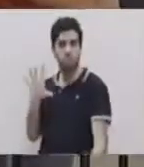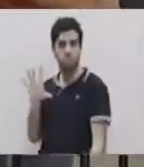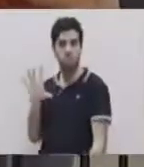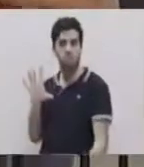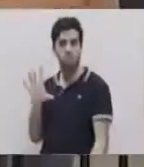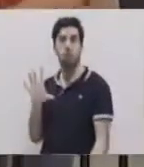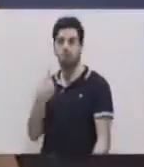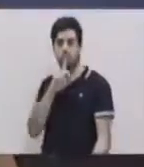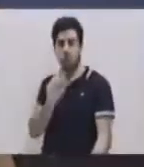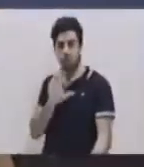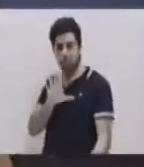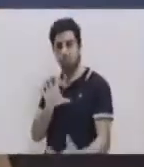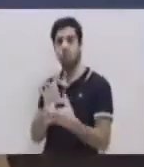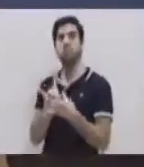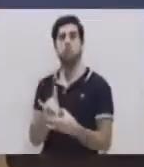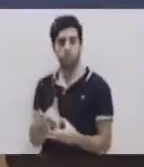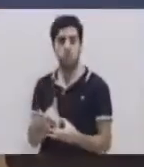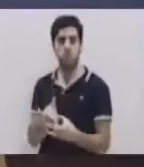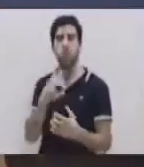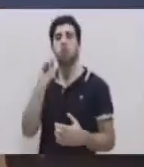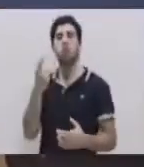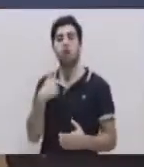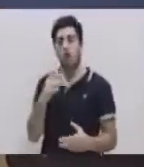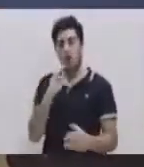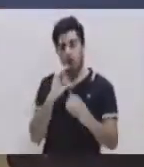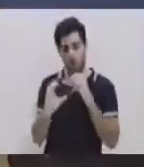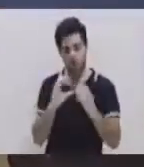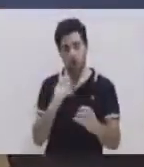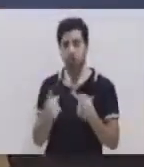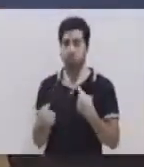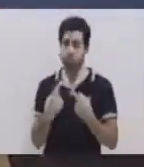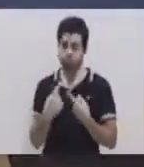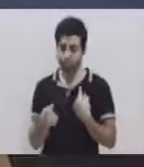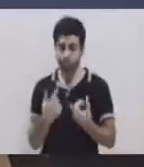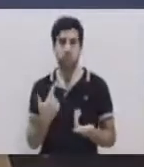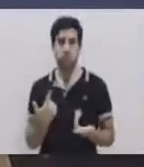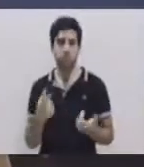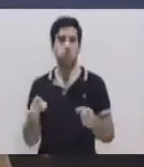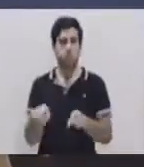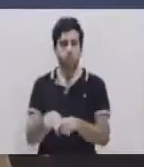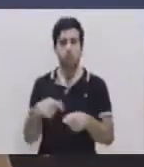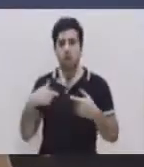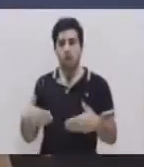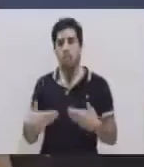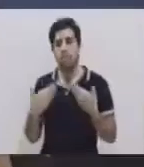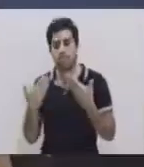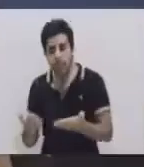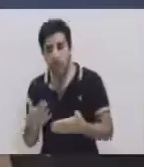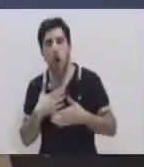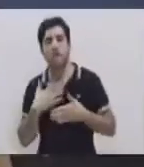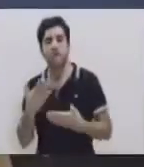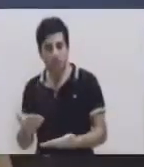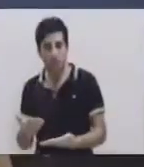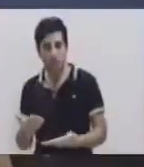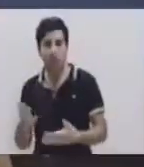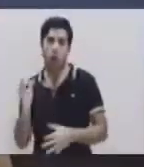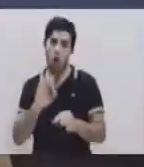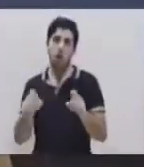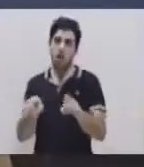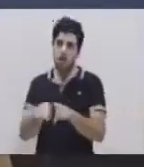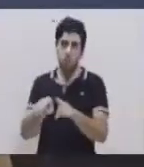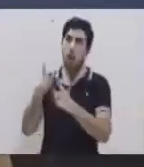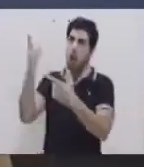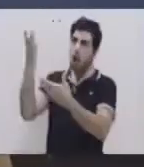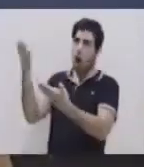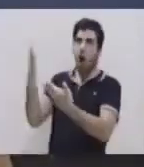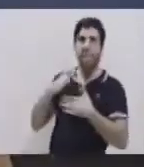buena conexión surge de una comunicación constante, que nos inspire confianza de contarle a nuestros papás o viceversa